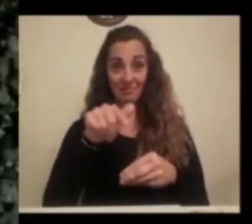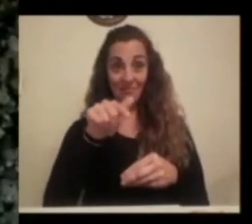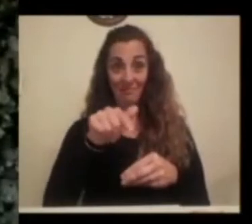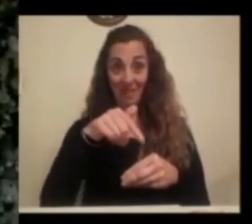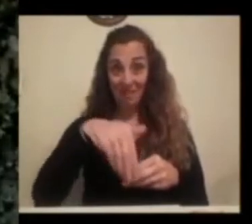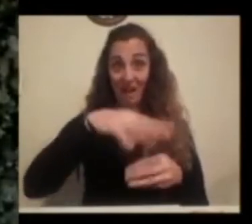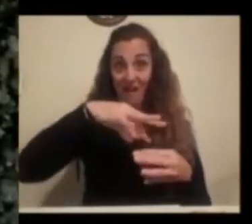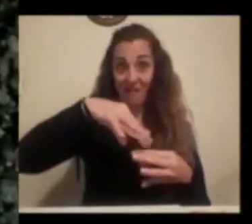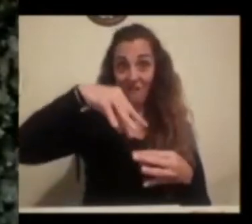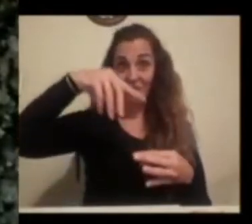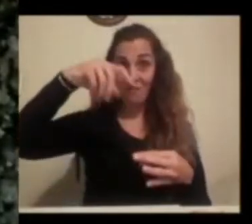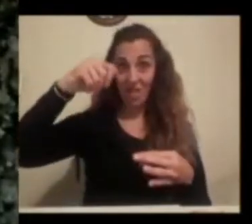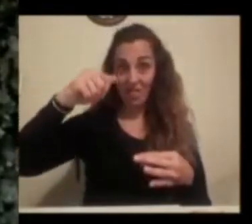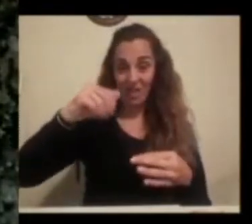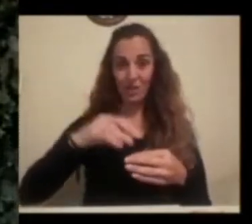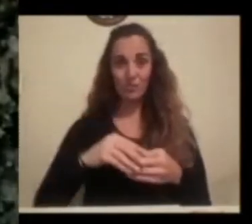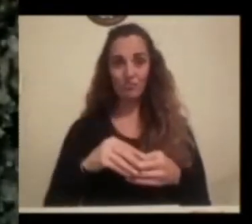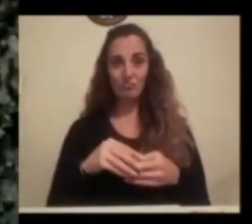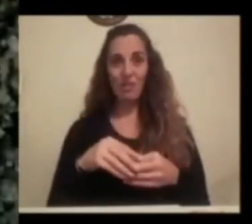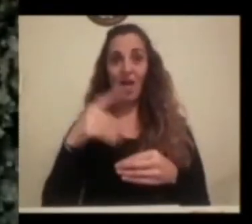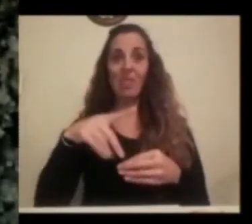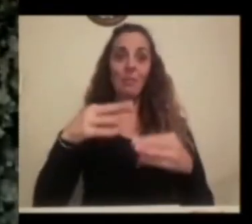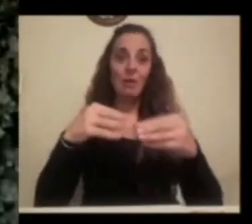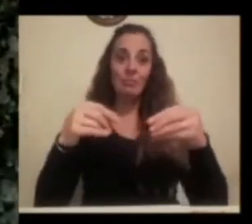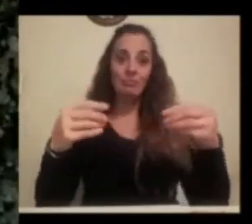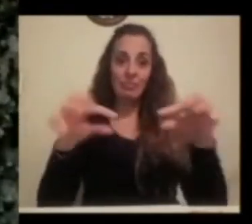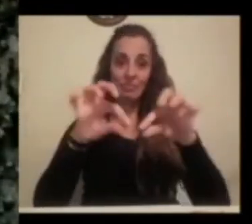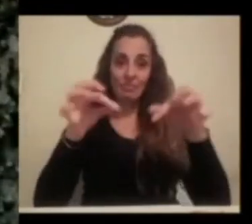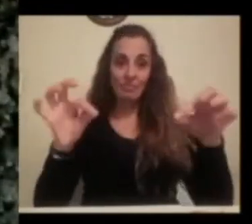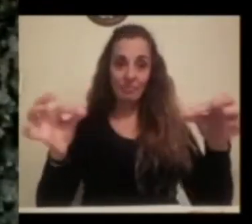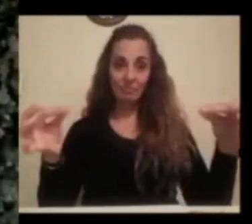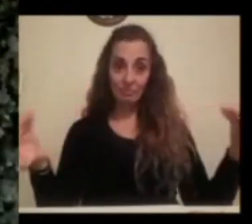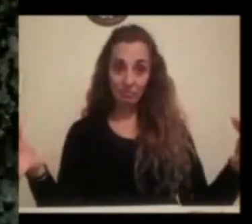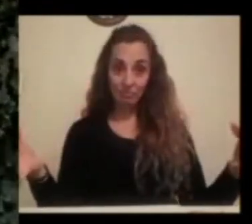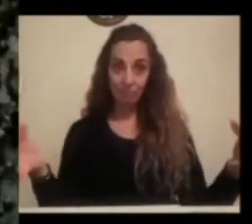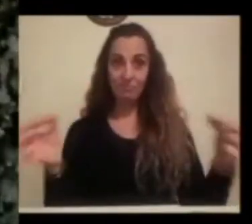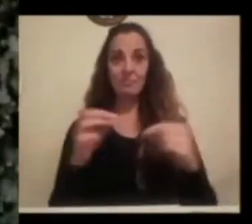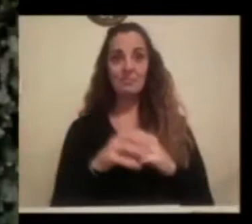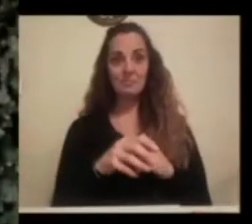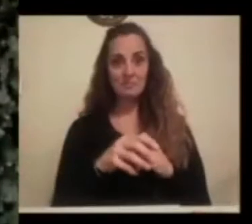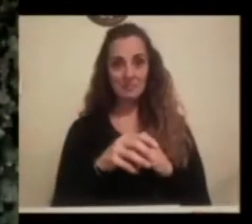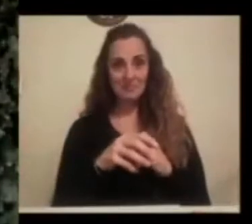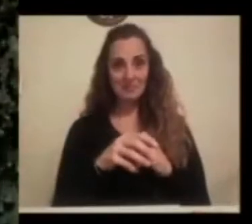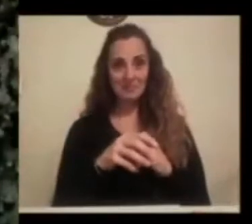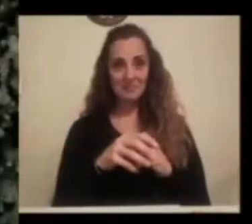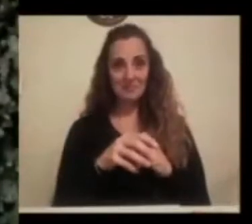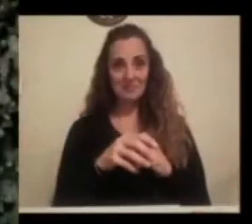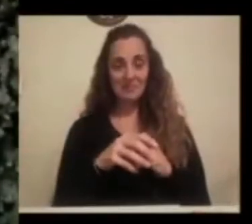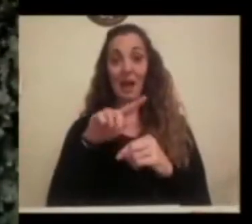Vamos a cortar los fideos, después los tenemos que desenrollar